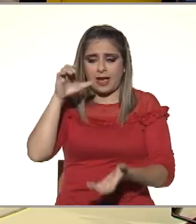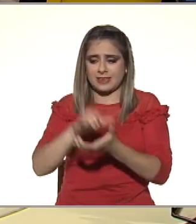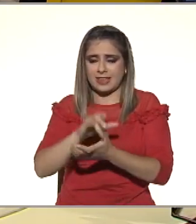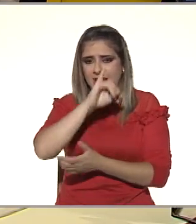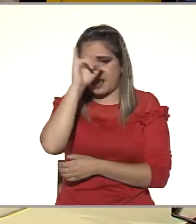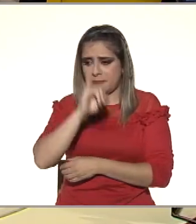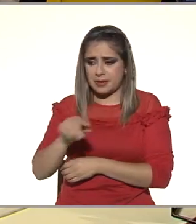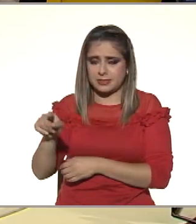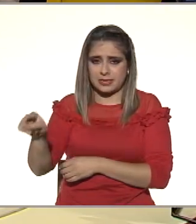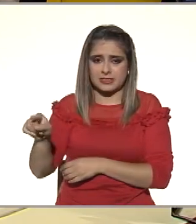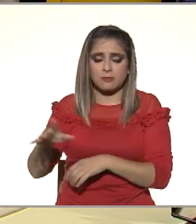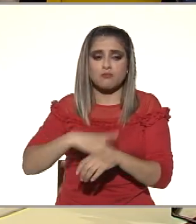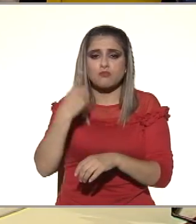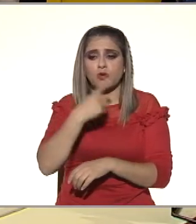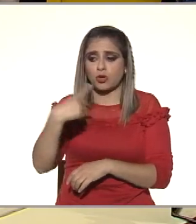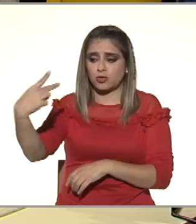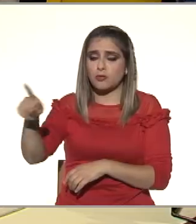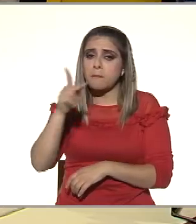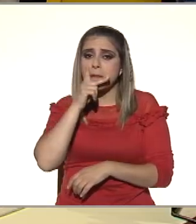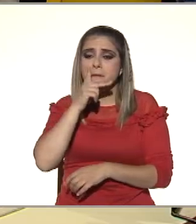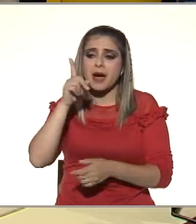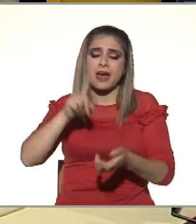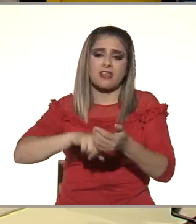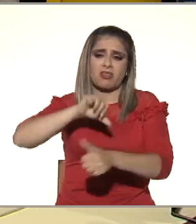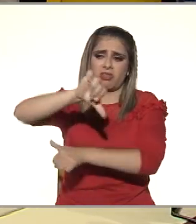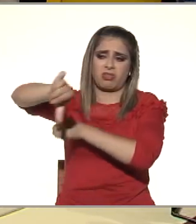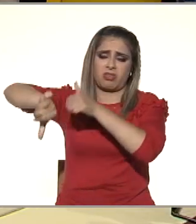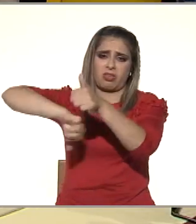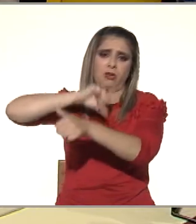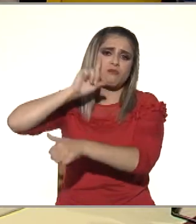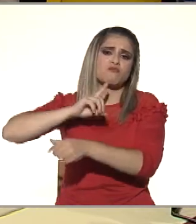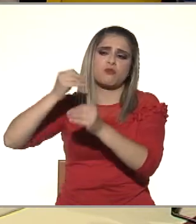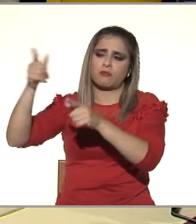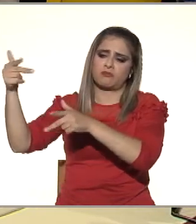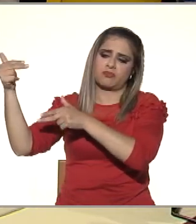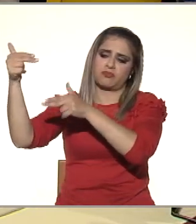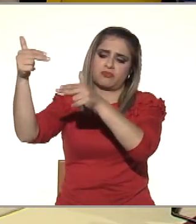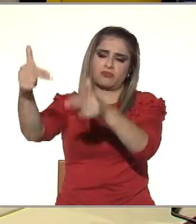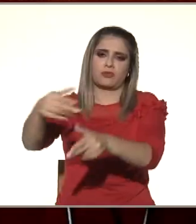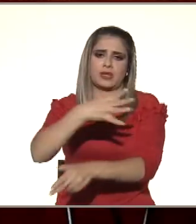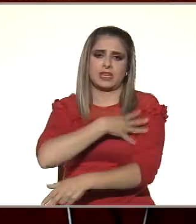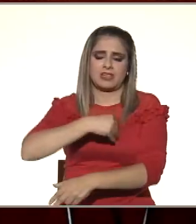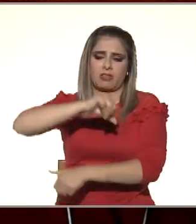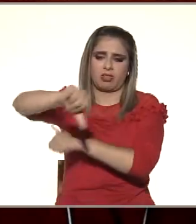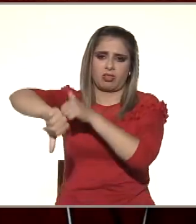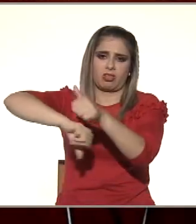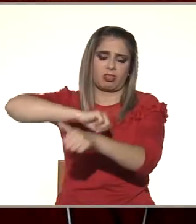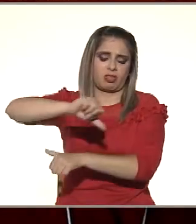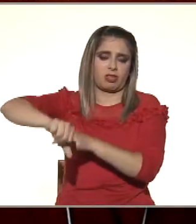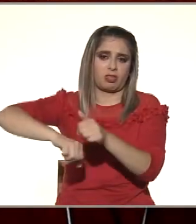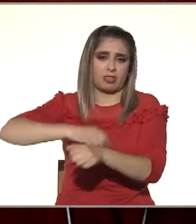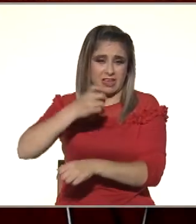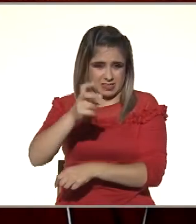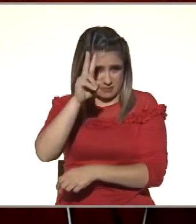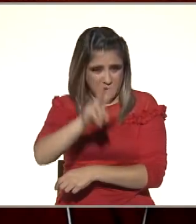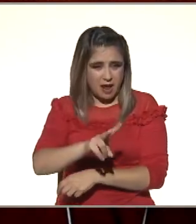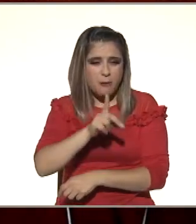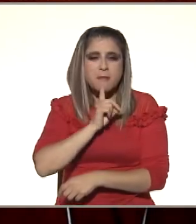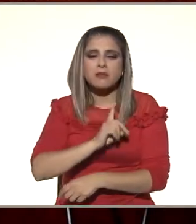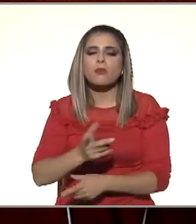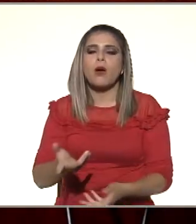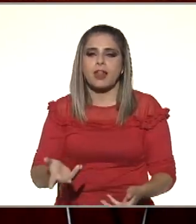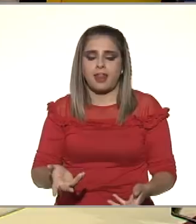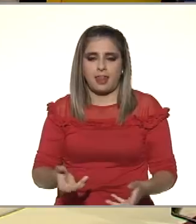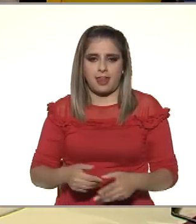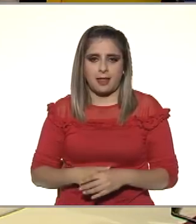hombre porque su padre era un mujeriego y seguramente él va a hacer lo mismo. ¿Mito o realidad? Bueno,